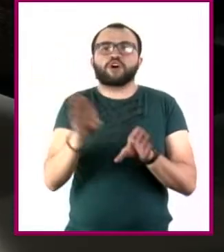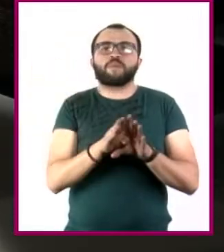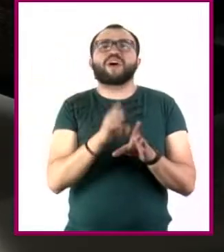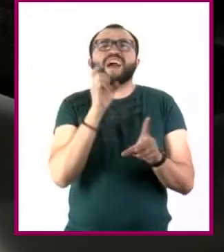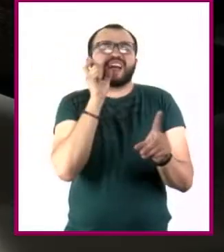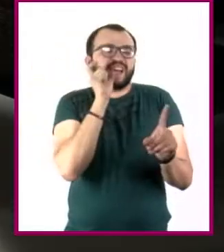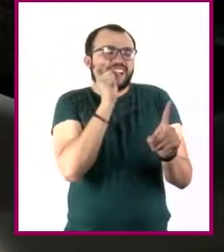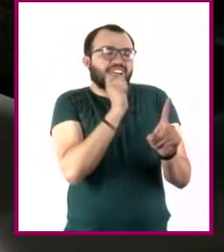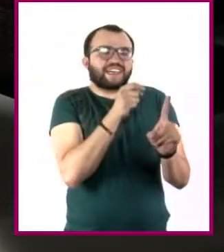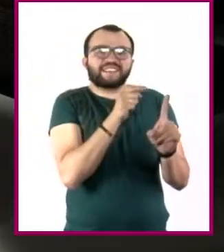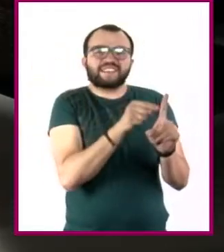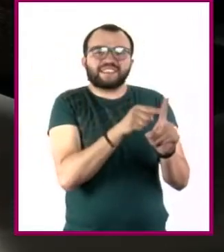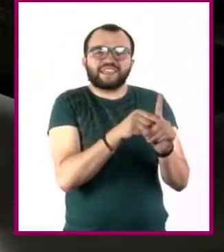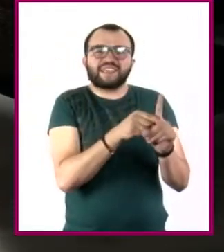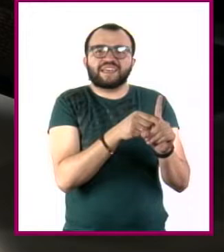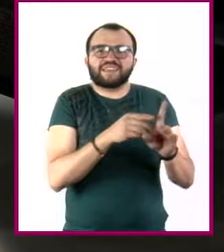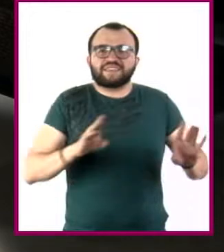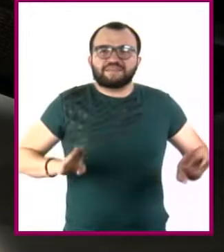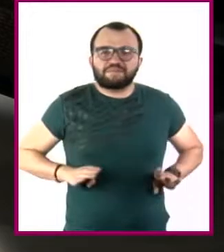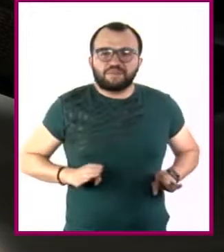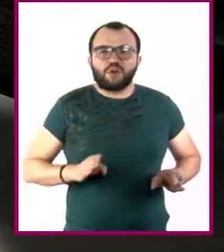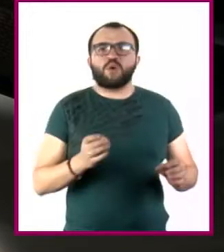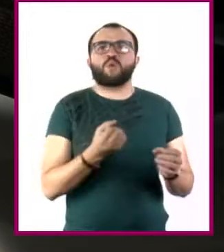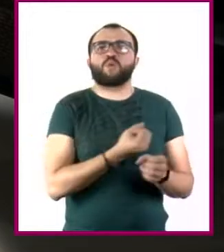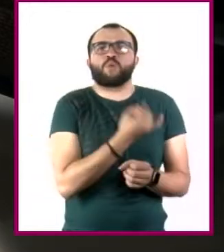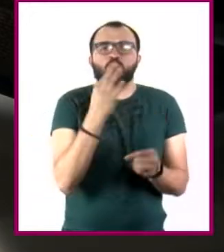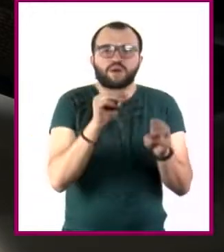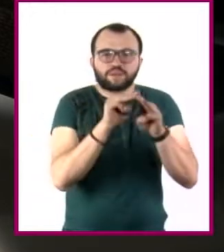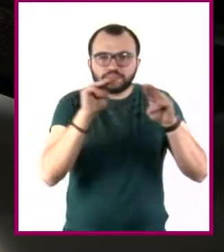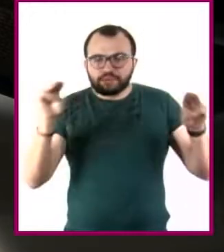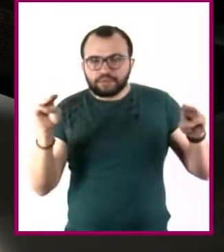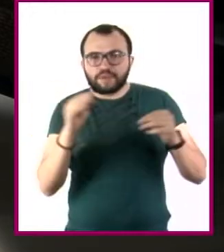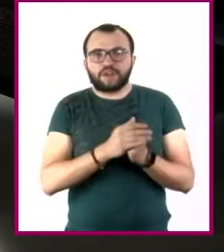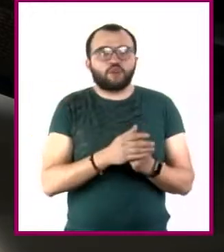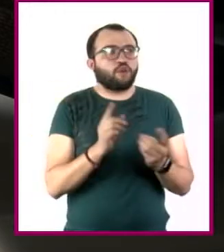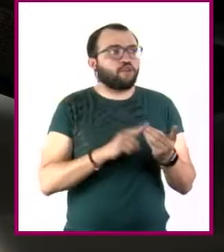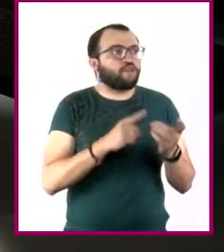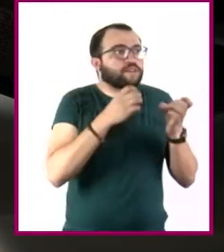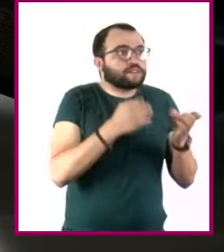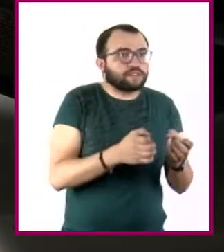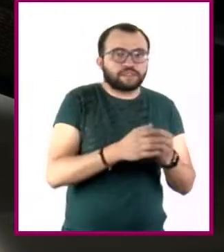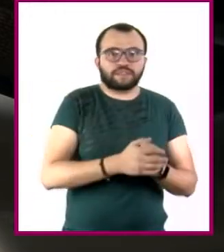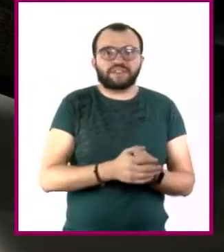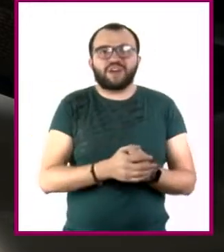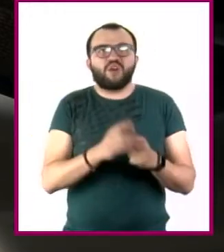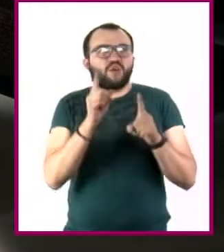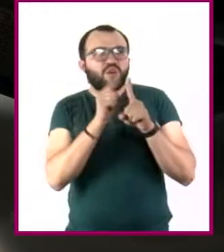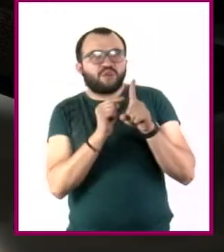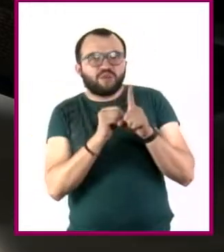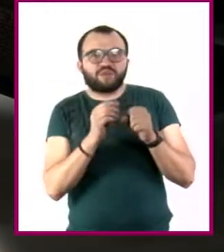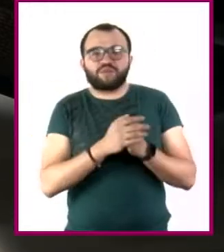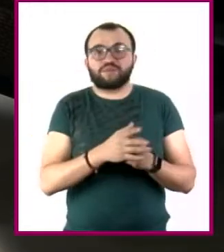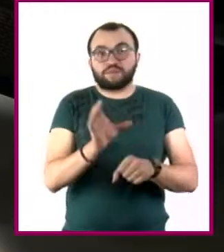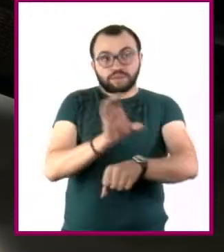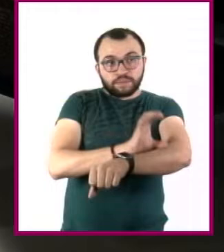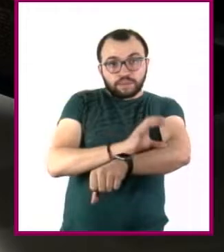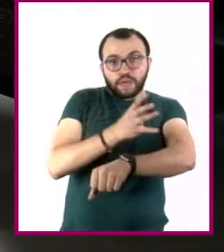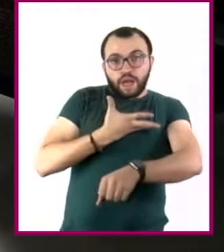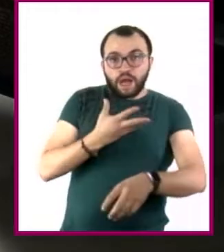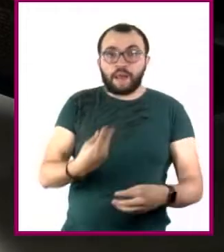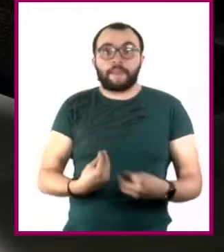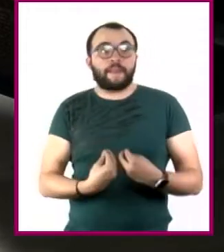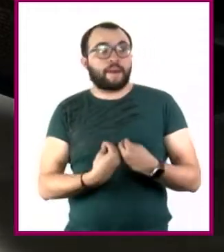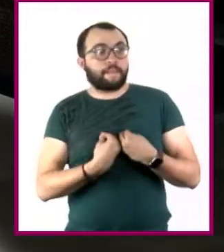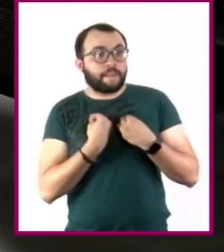de qué están hechos, cuánto miden, dónde están ubicados, si pueden transmitir el flujo de electricidad, si están vivos o